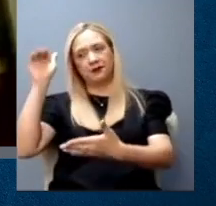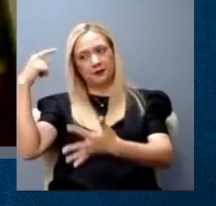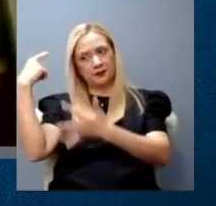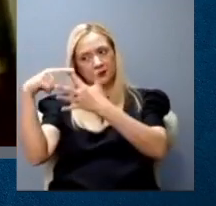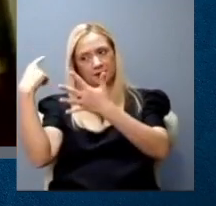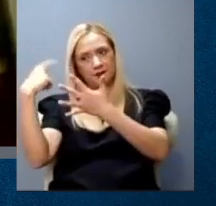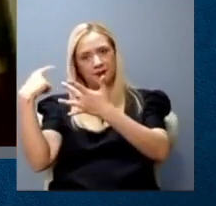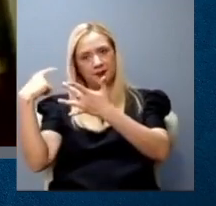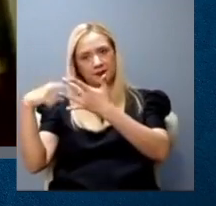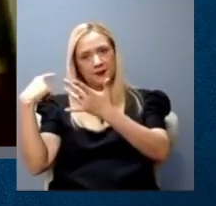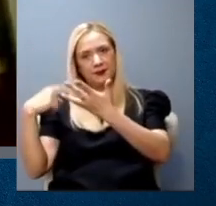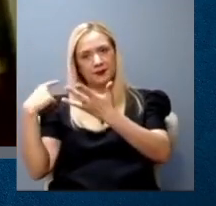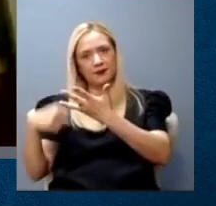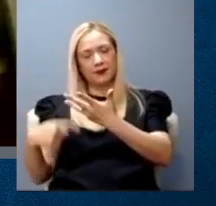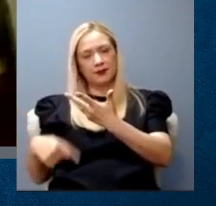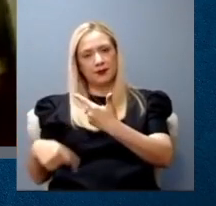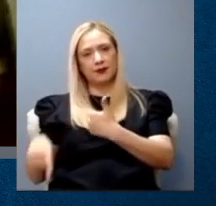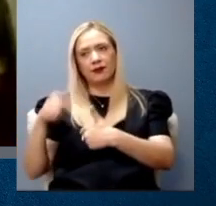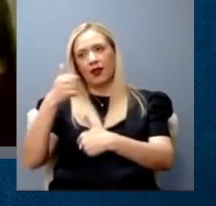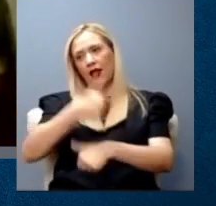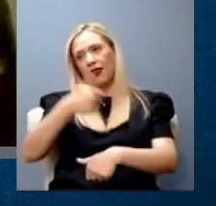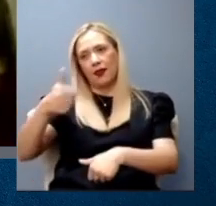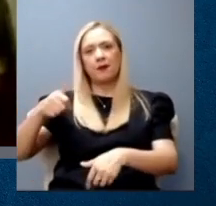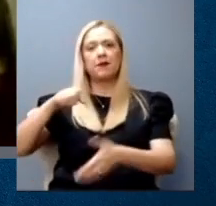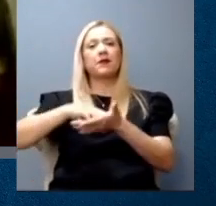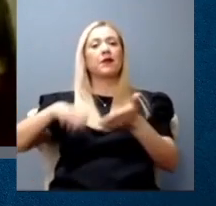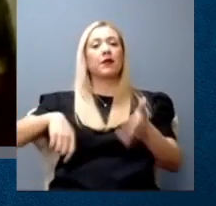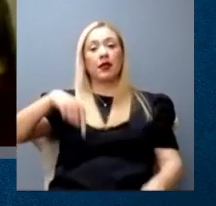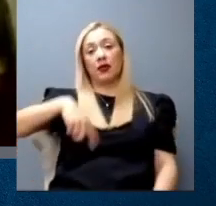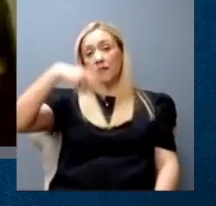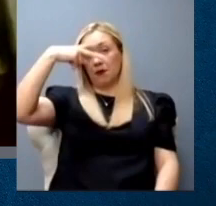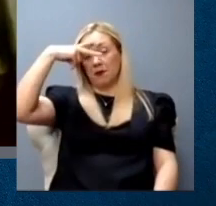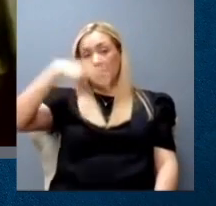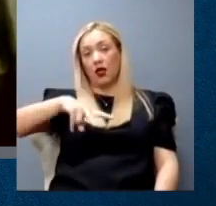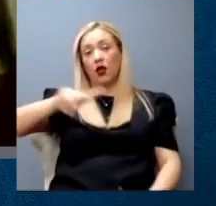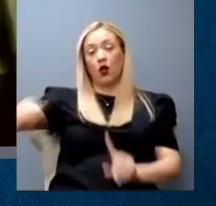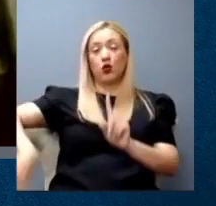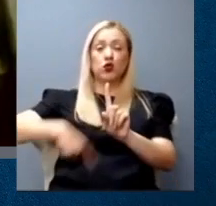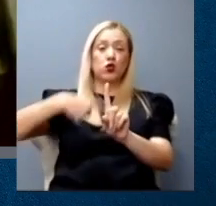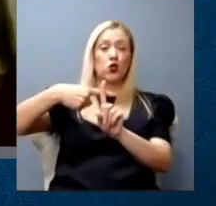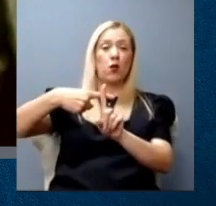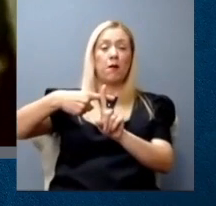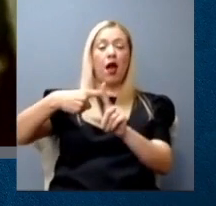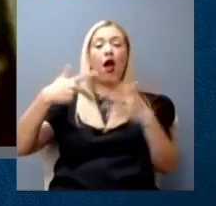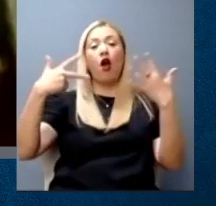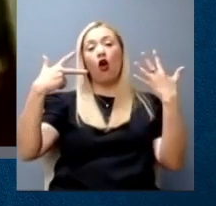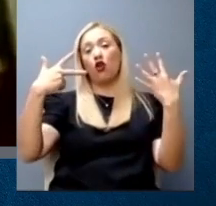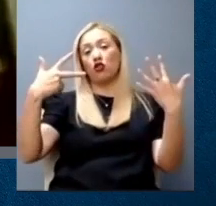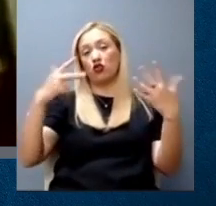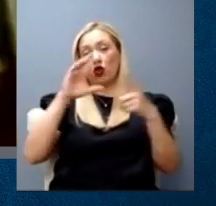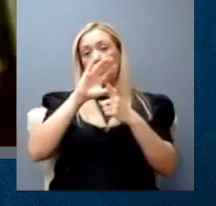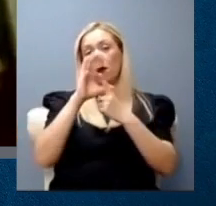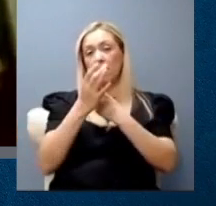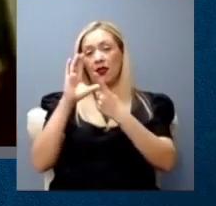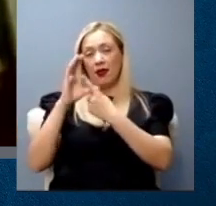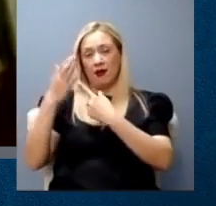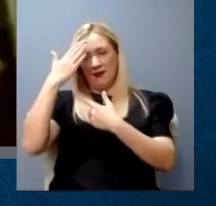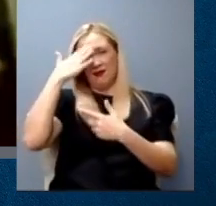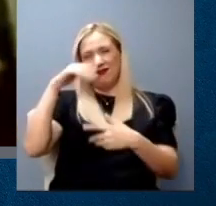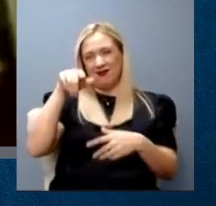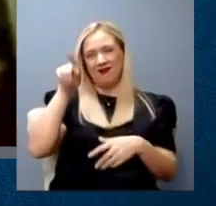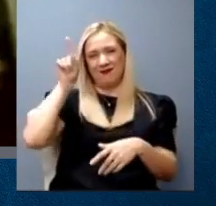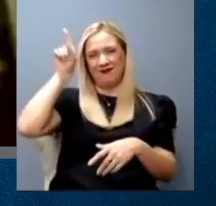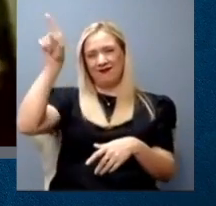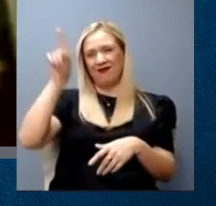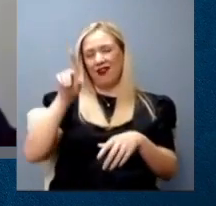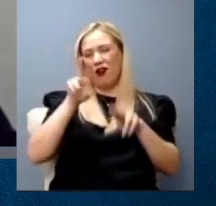parte. En relación con México, si sumamos 8 comités que tienen competencia